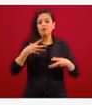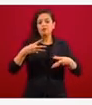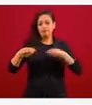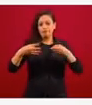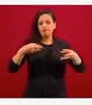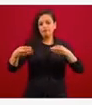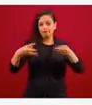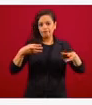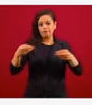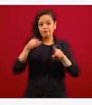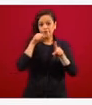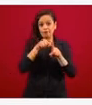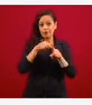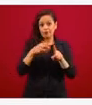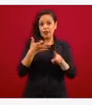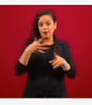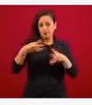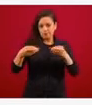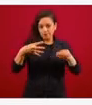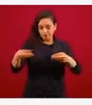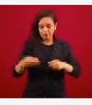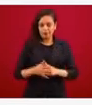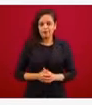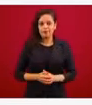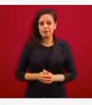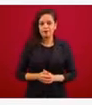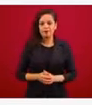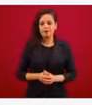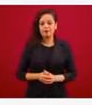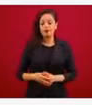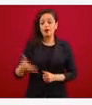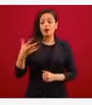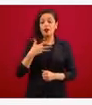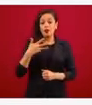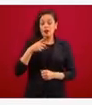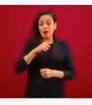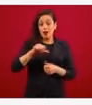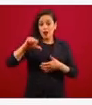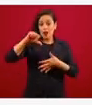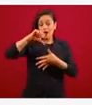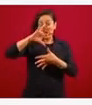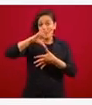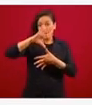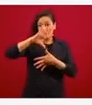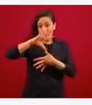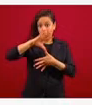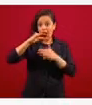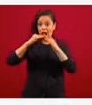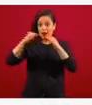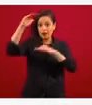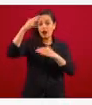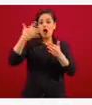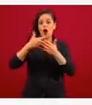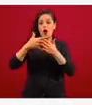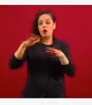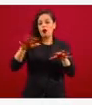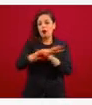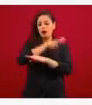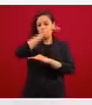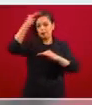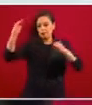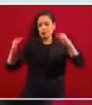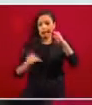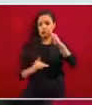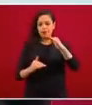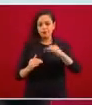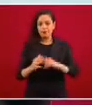recientes pandemic. y But this han chart recordado que specifically teníamos is a la región de referring to América aquí the arriba y ahora ha cases pasado acá abajo en la medida en que están ordenados just